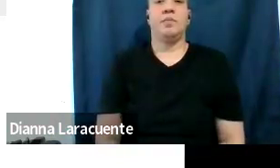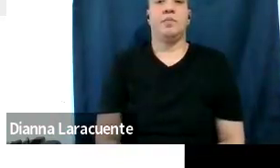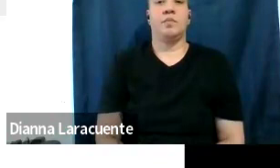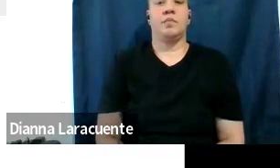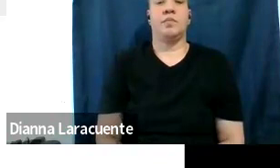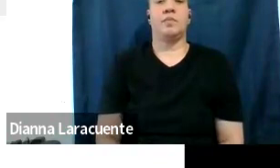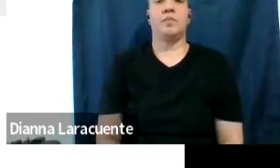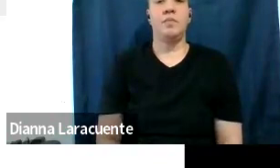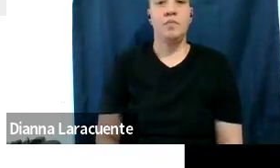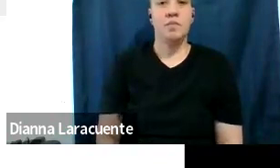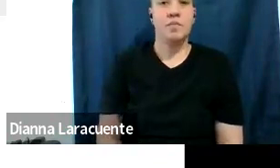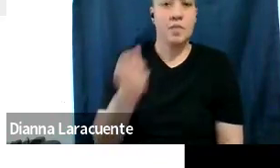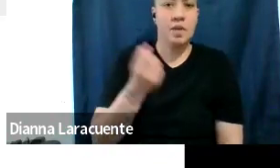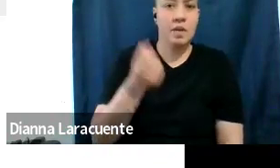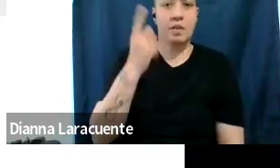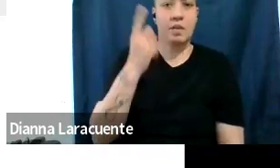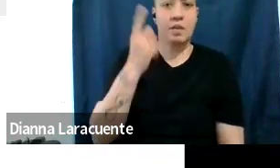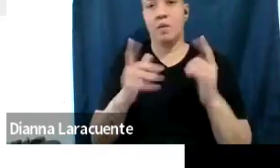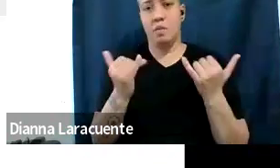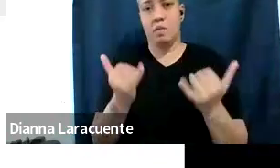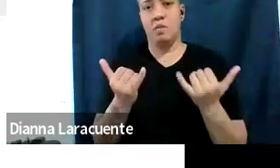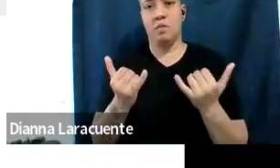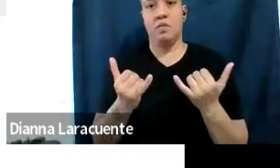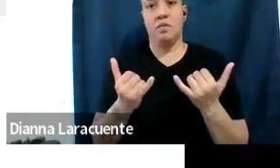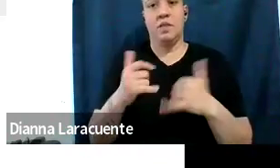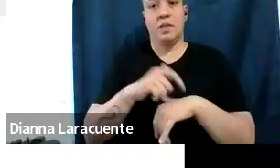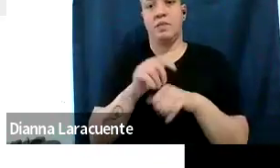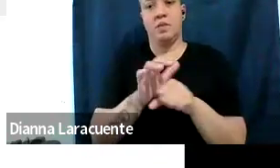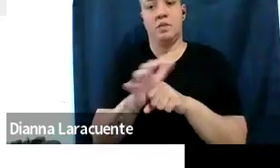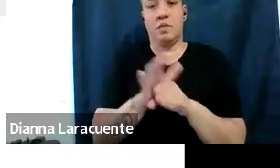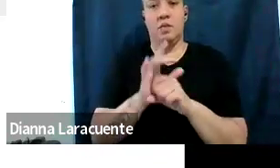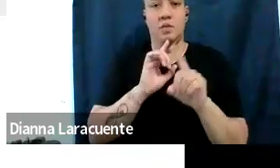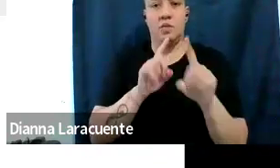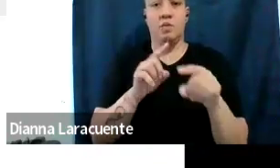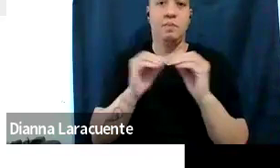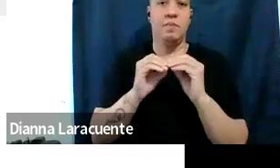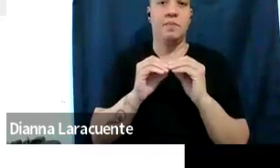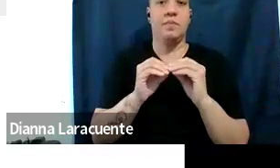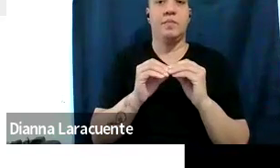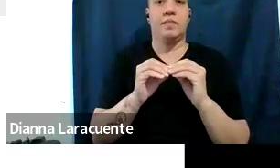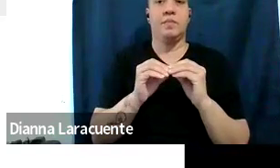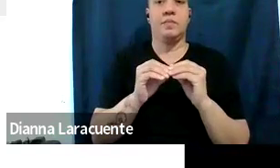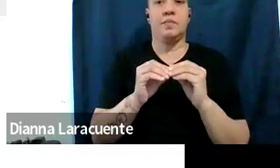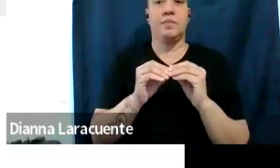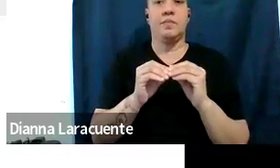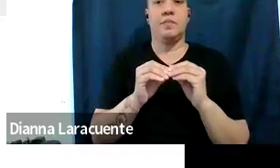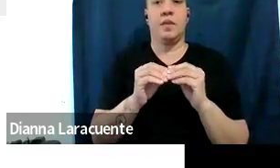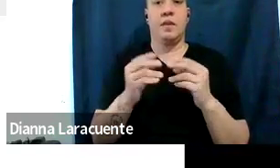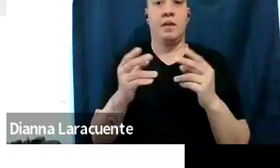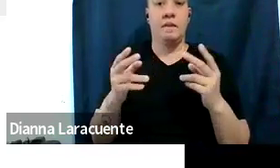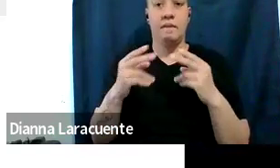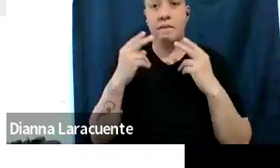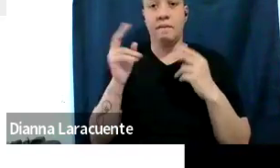que entender, pero voy ahora, no me da tiempo a contestarles más. Salió de víctima a héroe